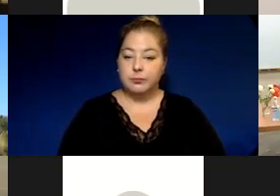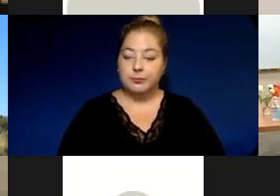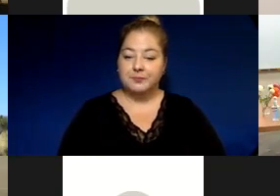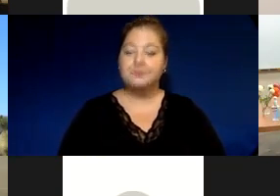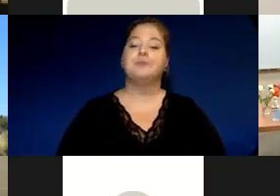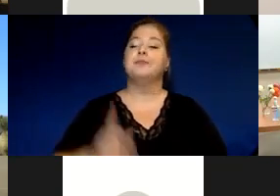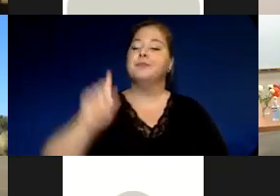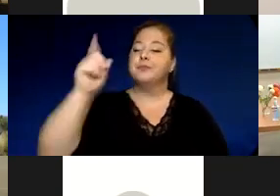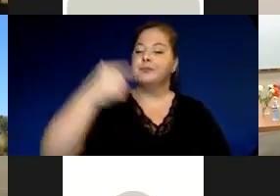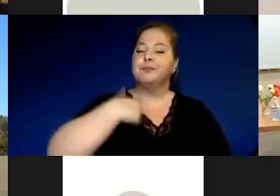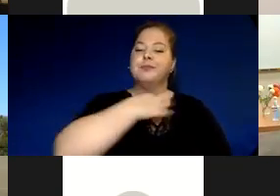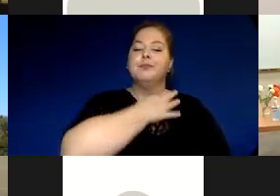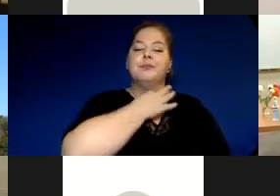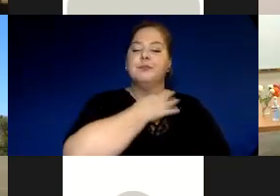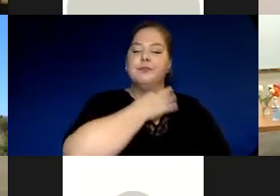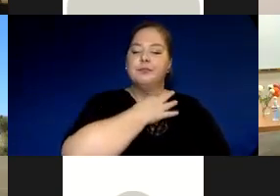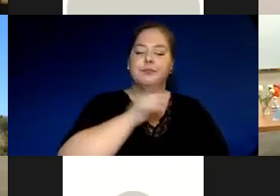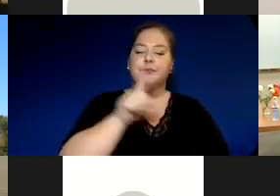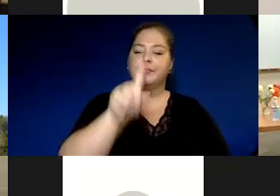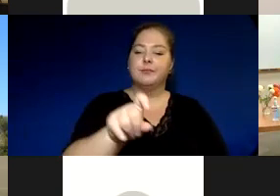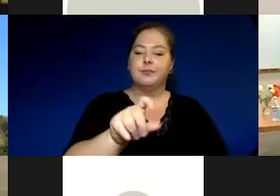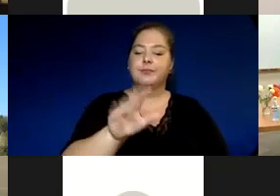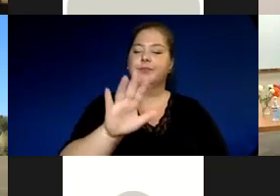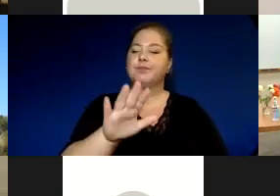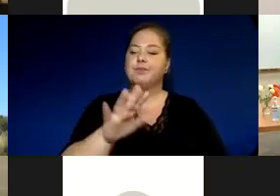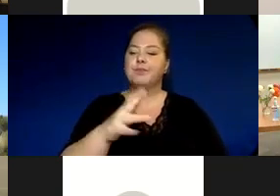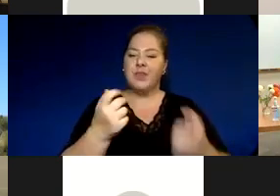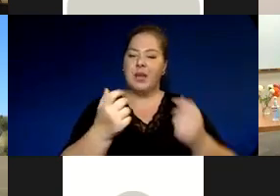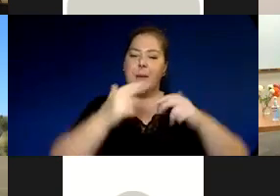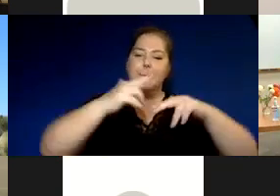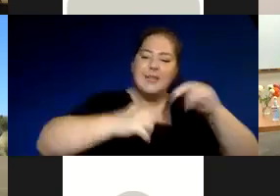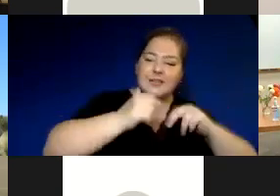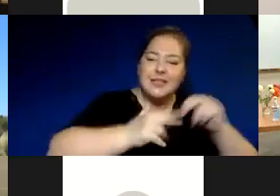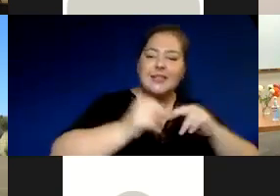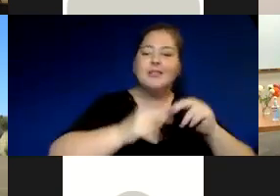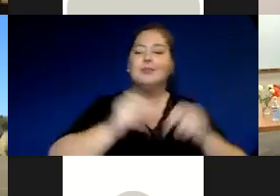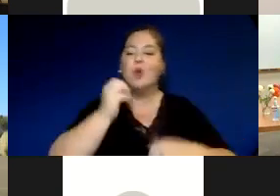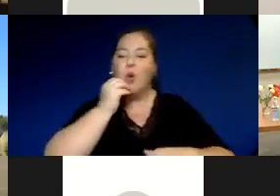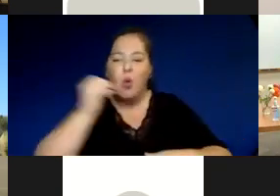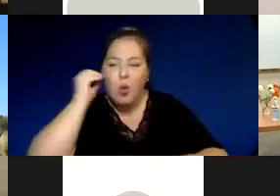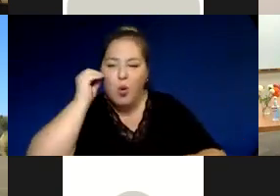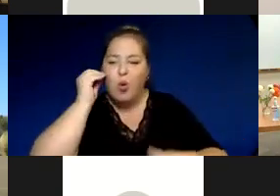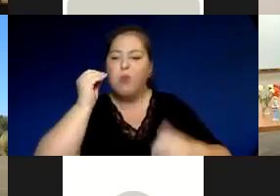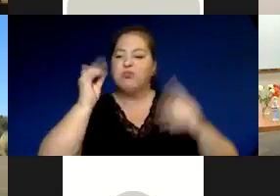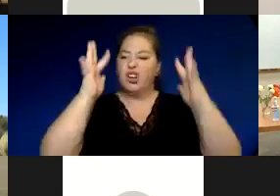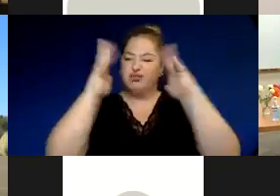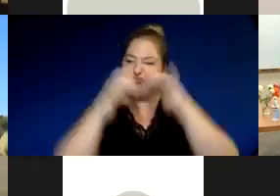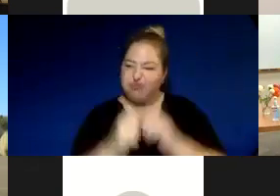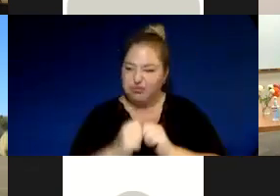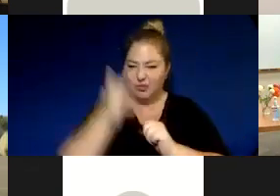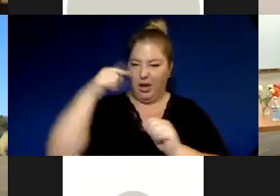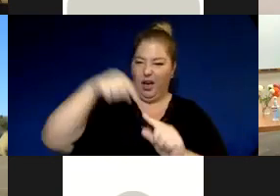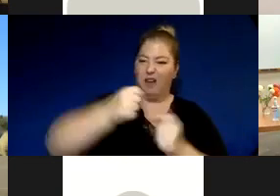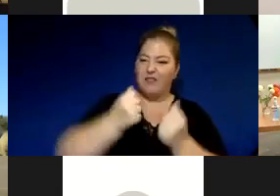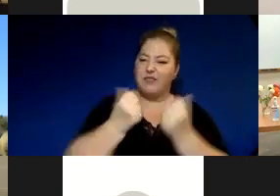información específica acerca de pérdidas estructurales. En cuanto a qué áreas han sido más afectadas, en